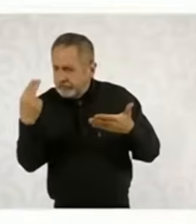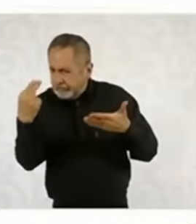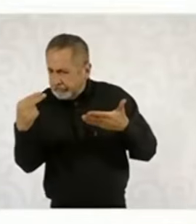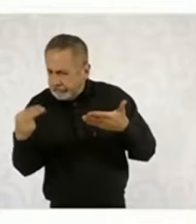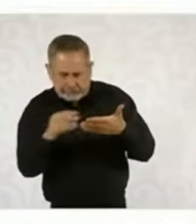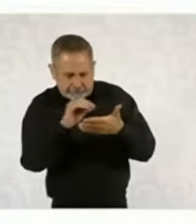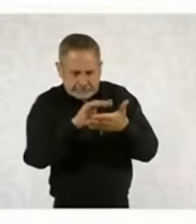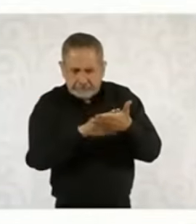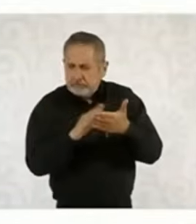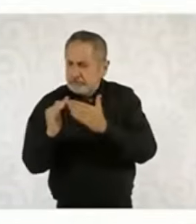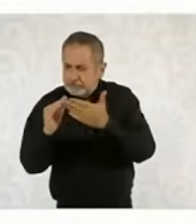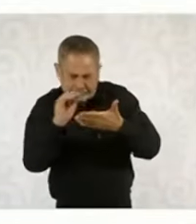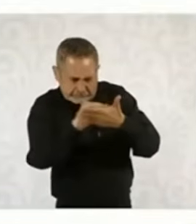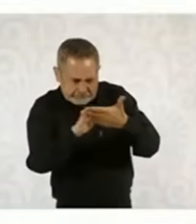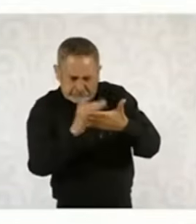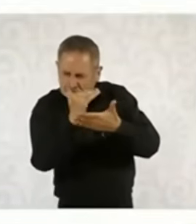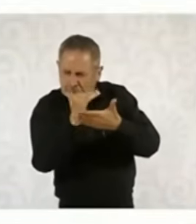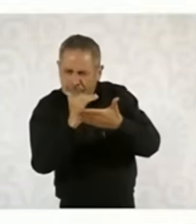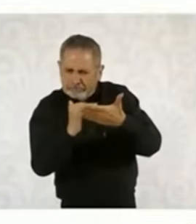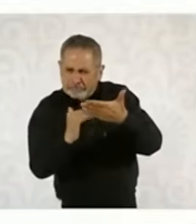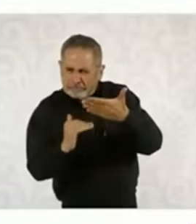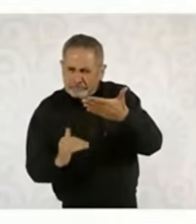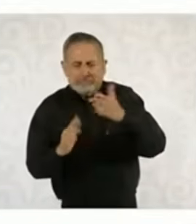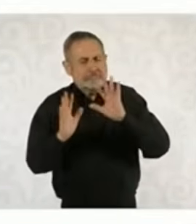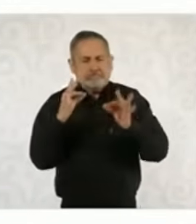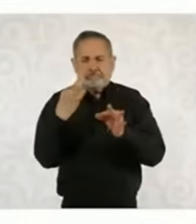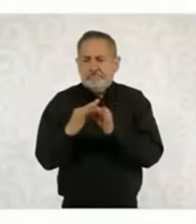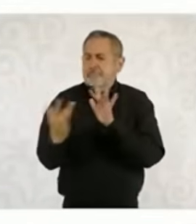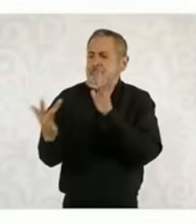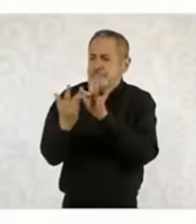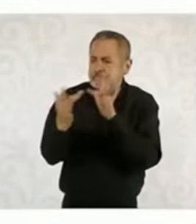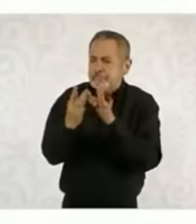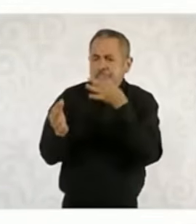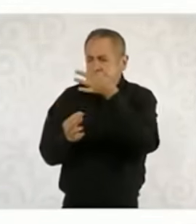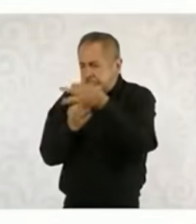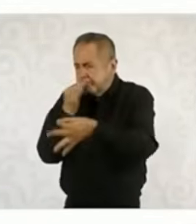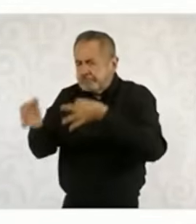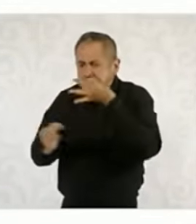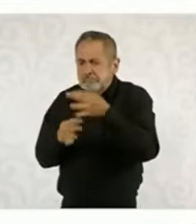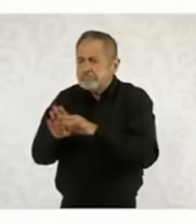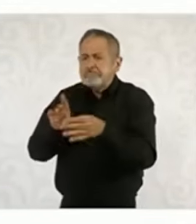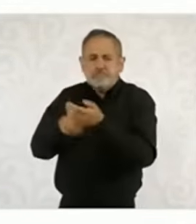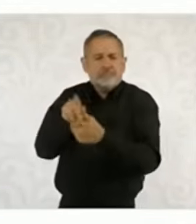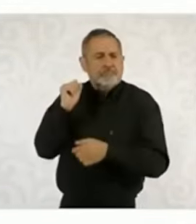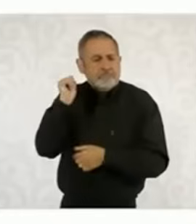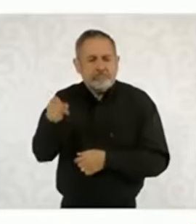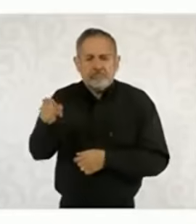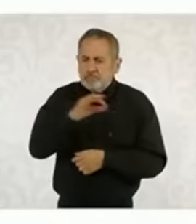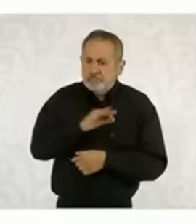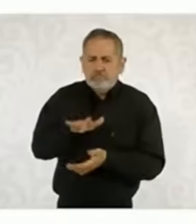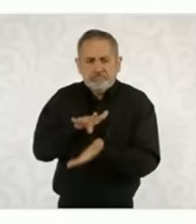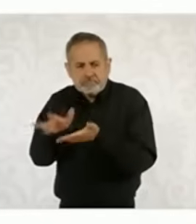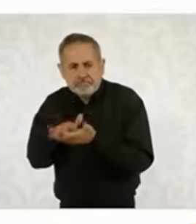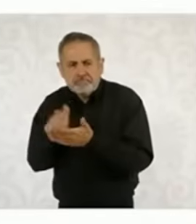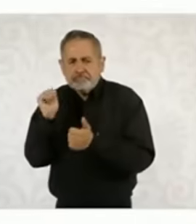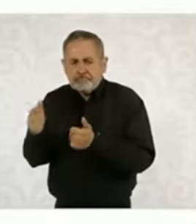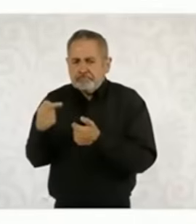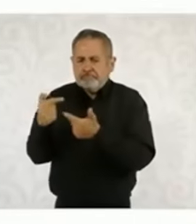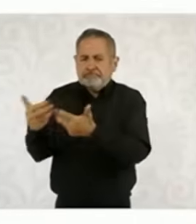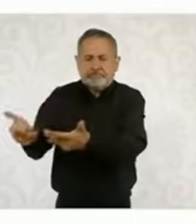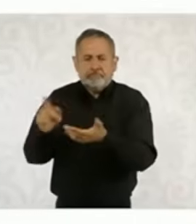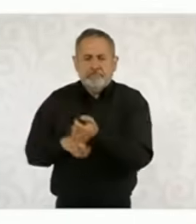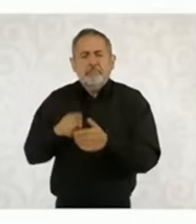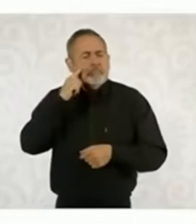de tener una comunicación cercana, hacerles de conocimiento los beneficios del programa de apoyos y también